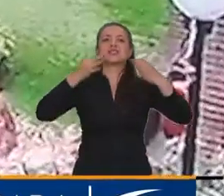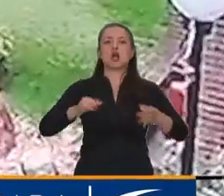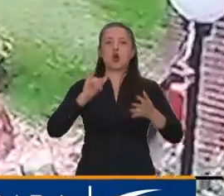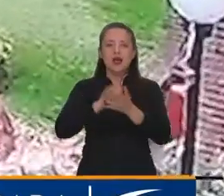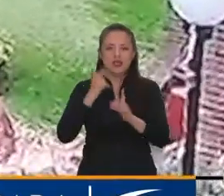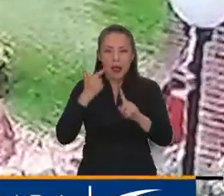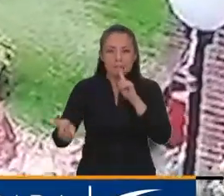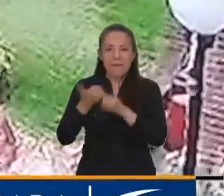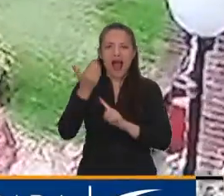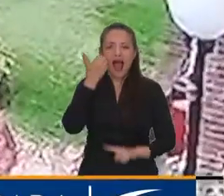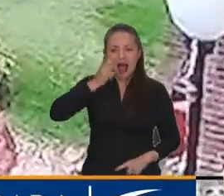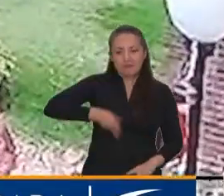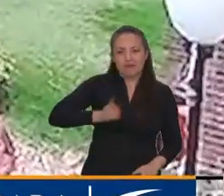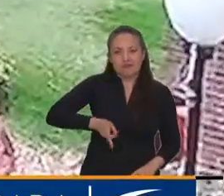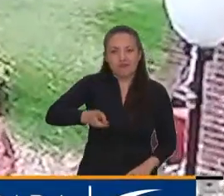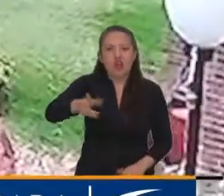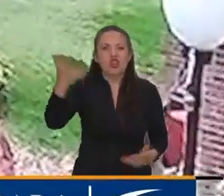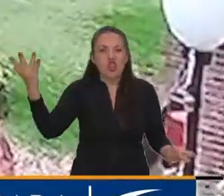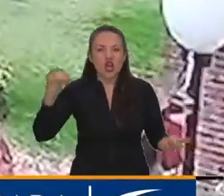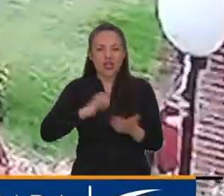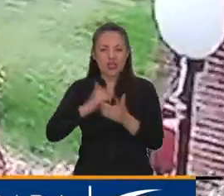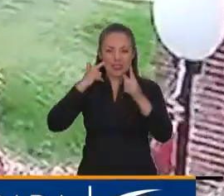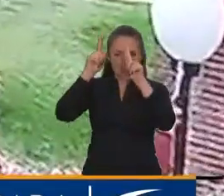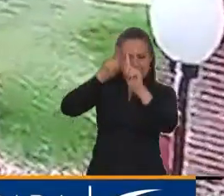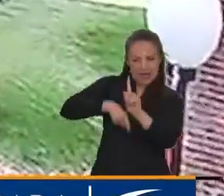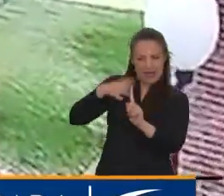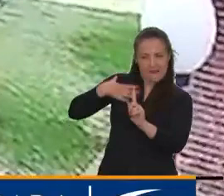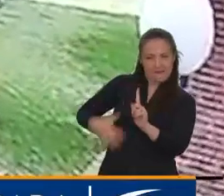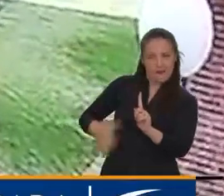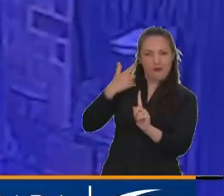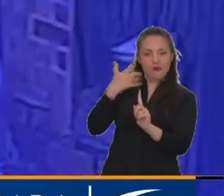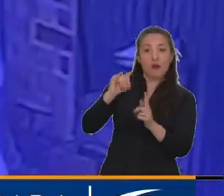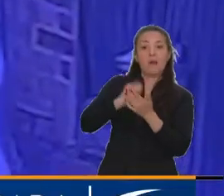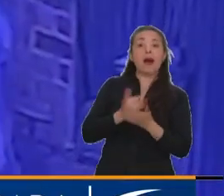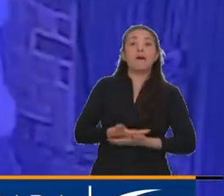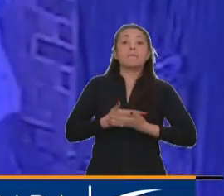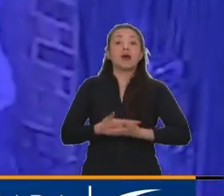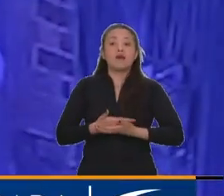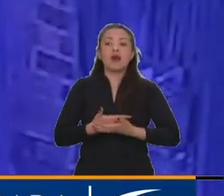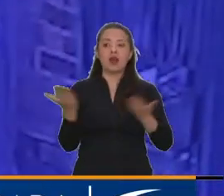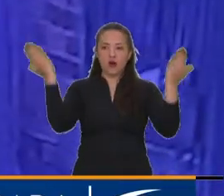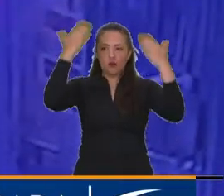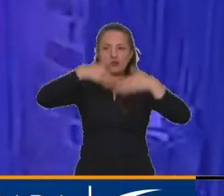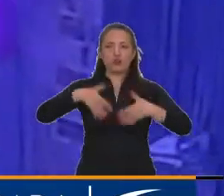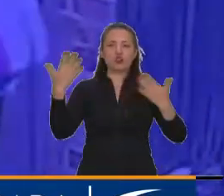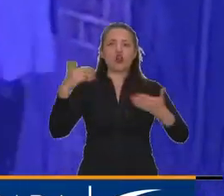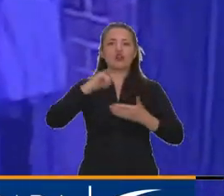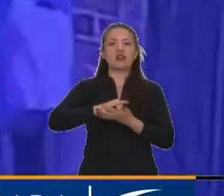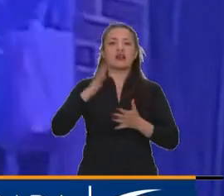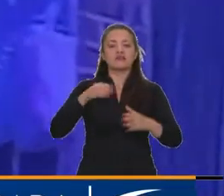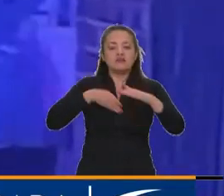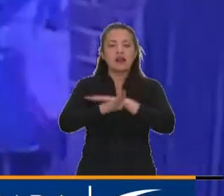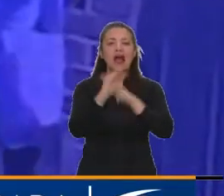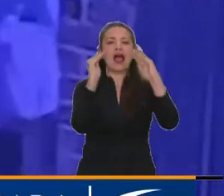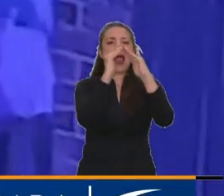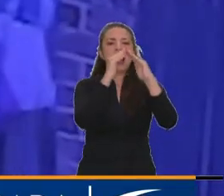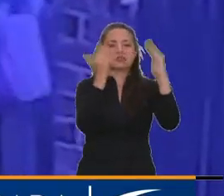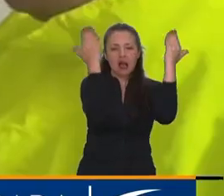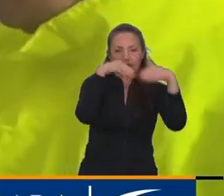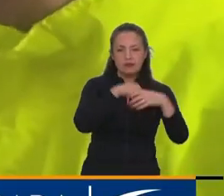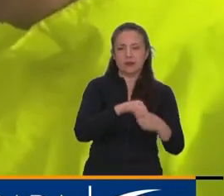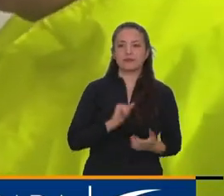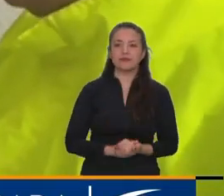de escape y la descripción de la aparente secuestradora. La niña estaba oculta en su lugar de residencia. Usted está